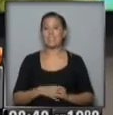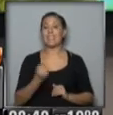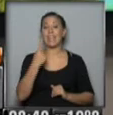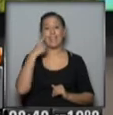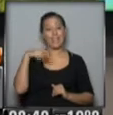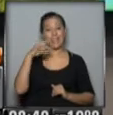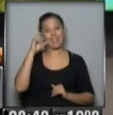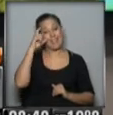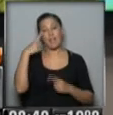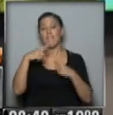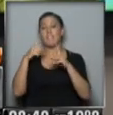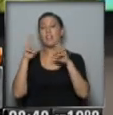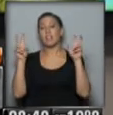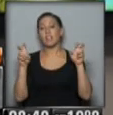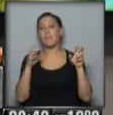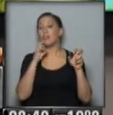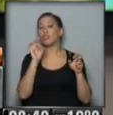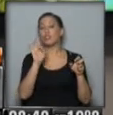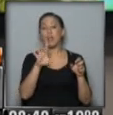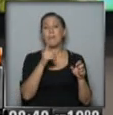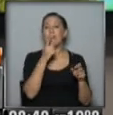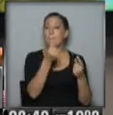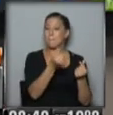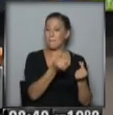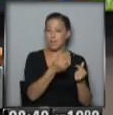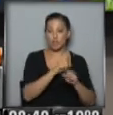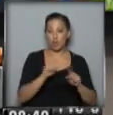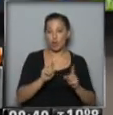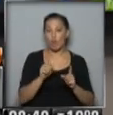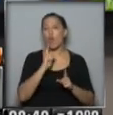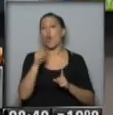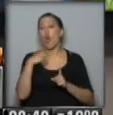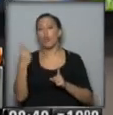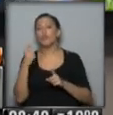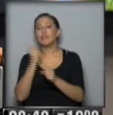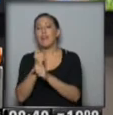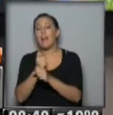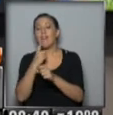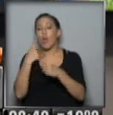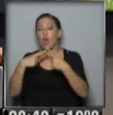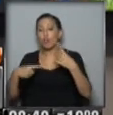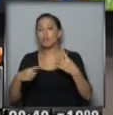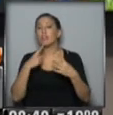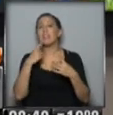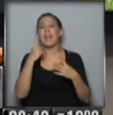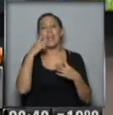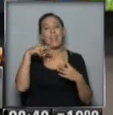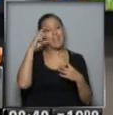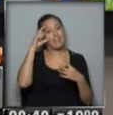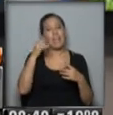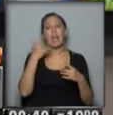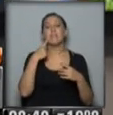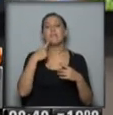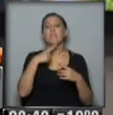diversos temas y no solo en el índice precios al consumidor sino en otros programas de trabajo en el indec tenemos más de 100 programas de